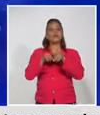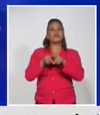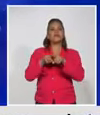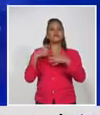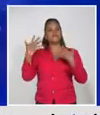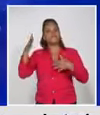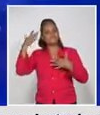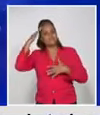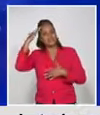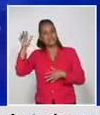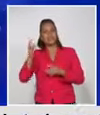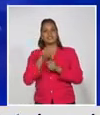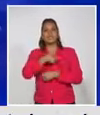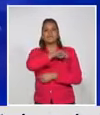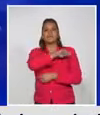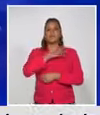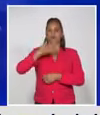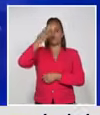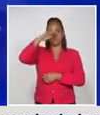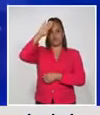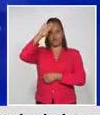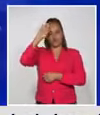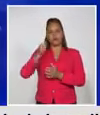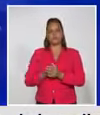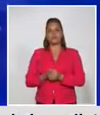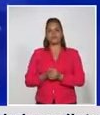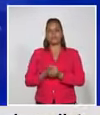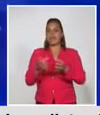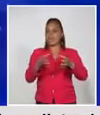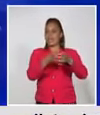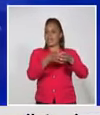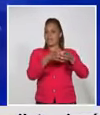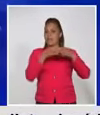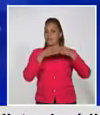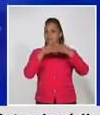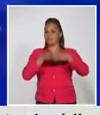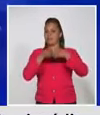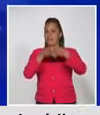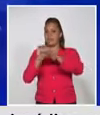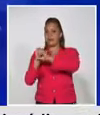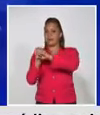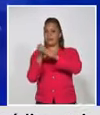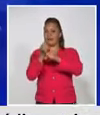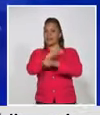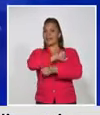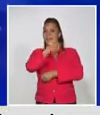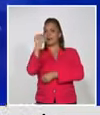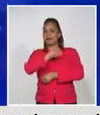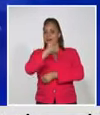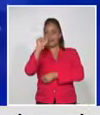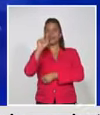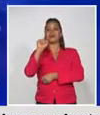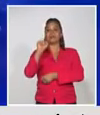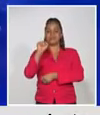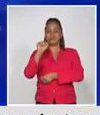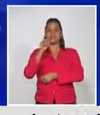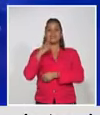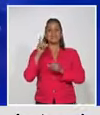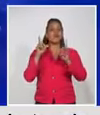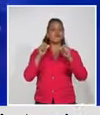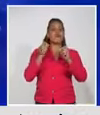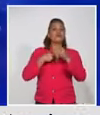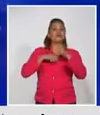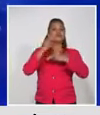cubano, al equipo de Alazanes de Granma. Sí, cómo no, ayer ganó la pelota. Por el juego que nos